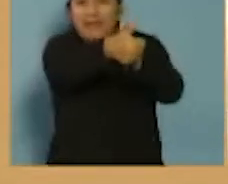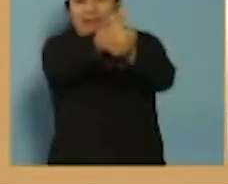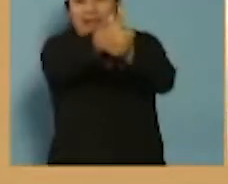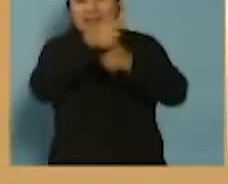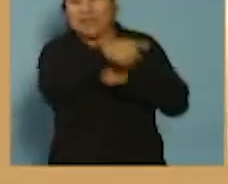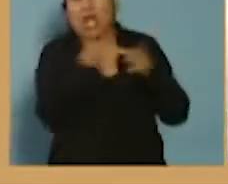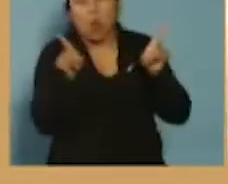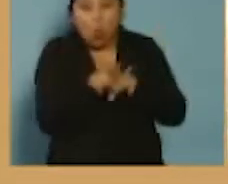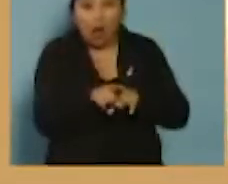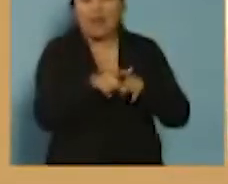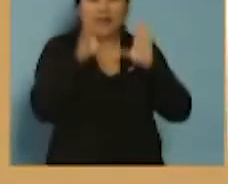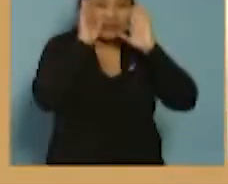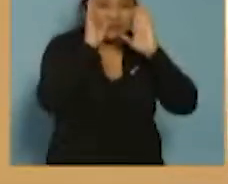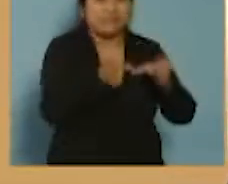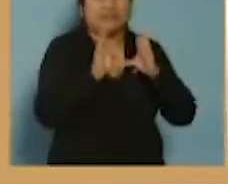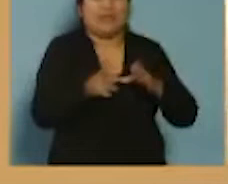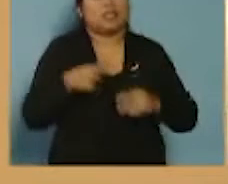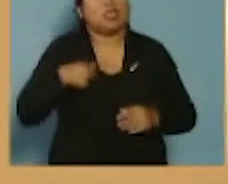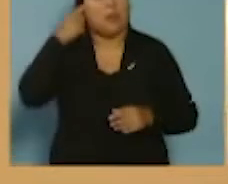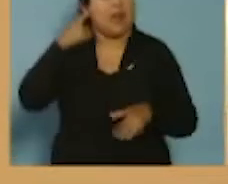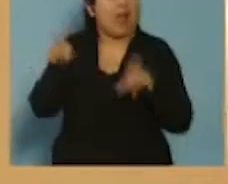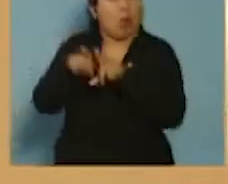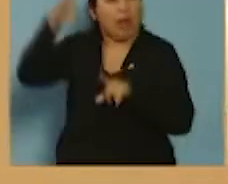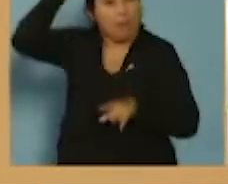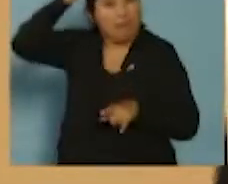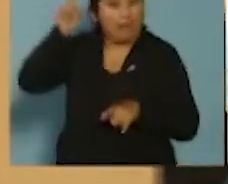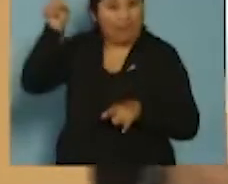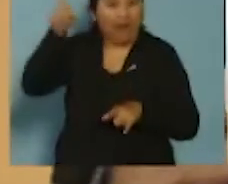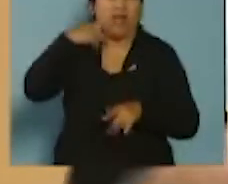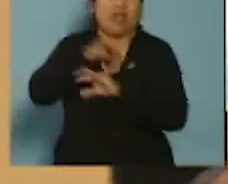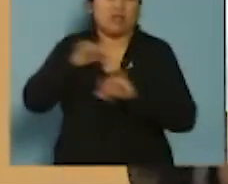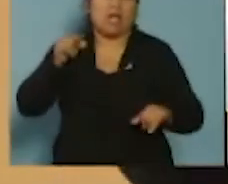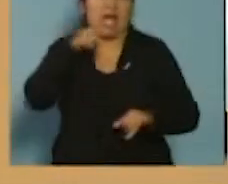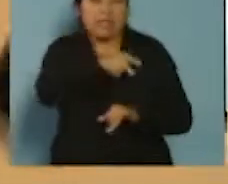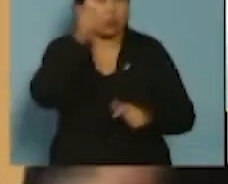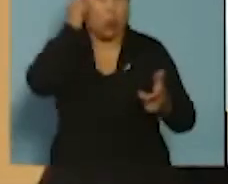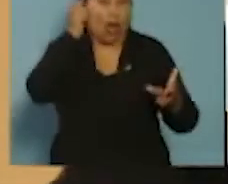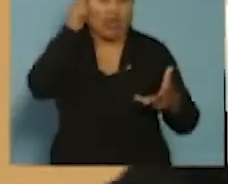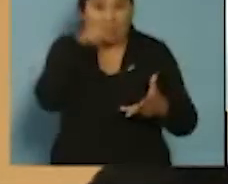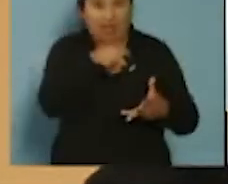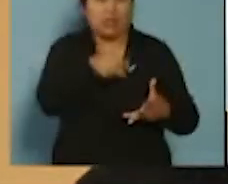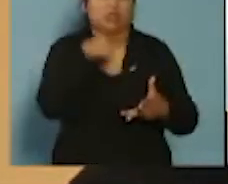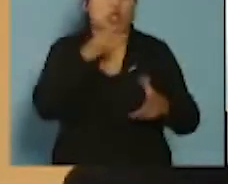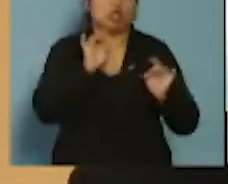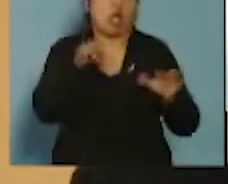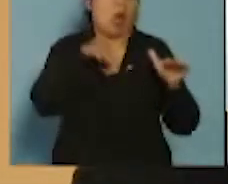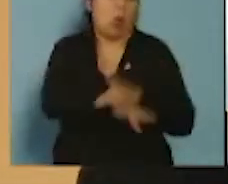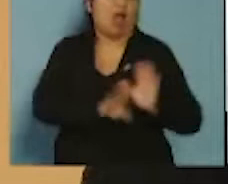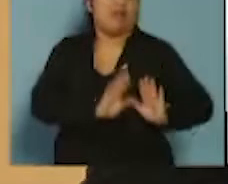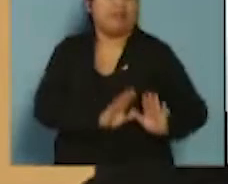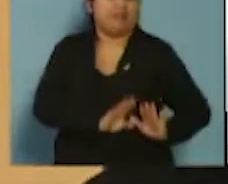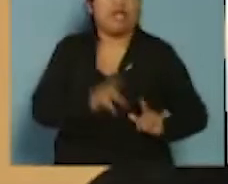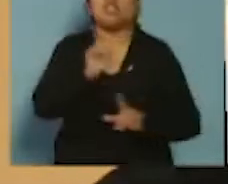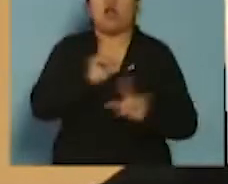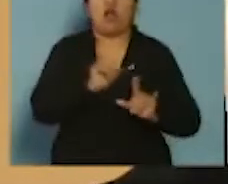estas ideas no son para tenerlas guardadas en una lata de conservas sino para hacerlas crecer hacia la utopía del futuro y yo creo que